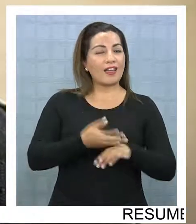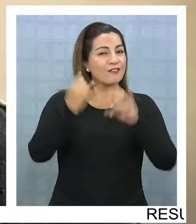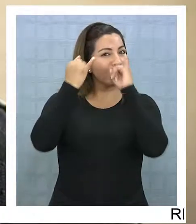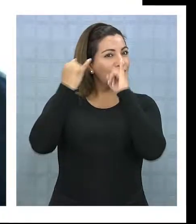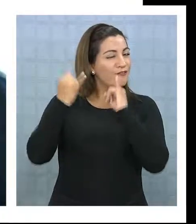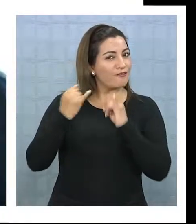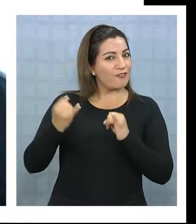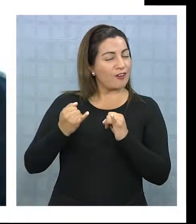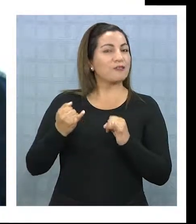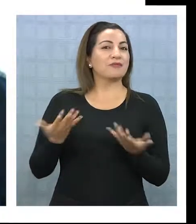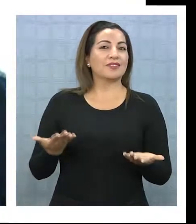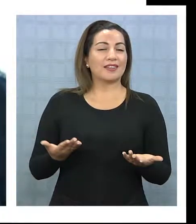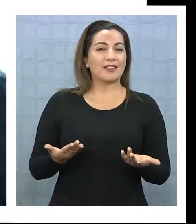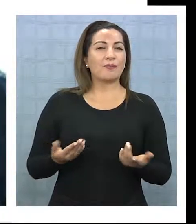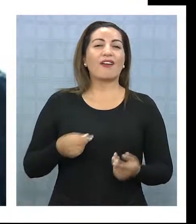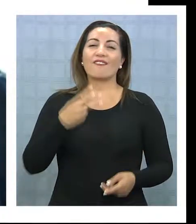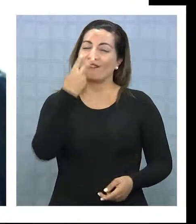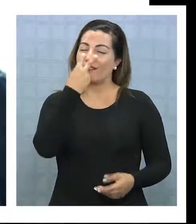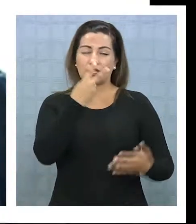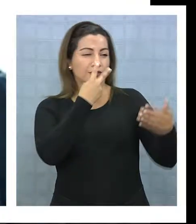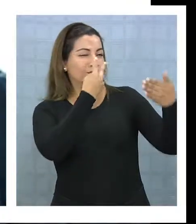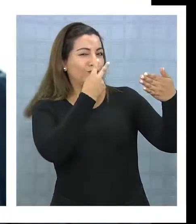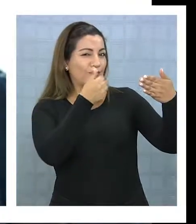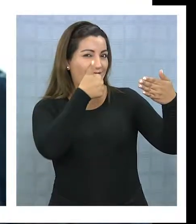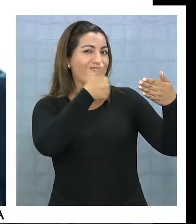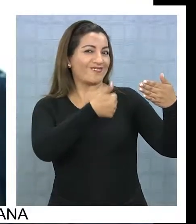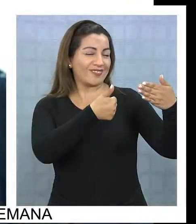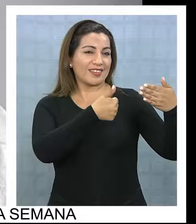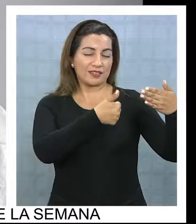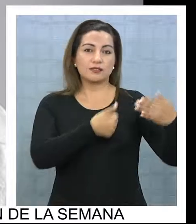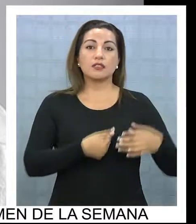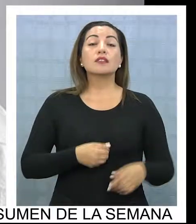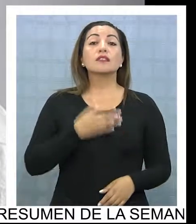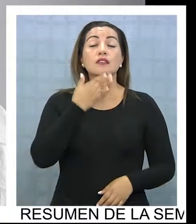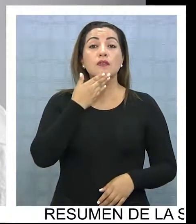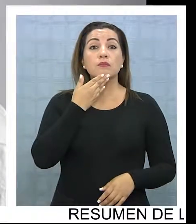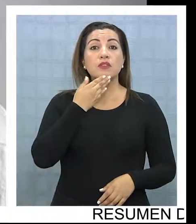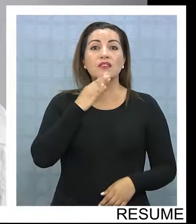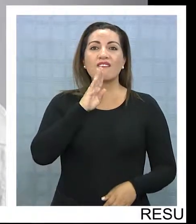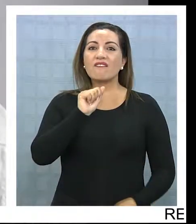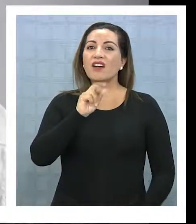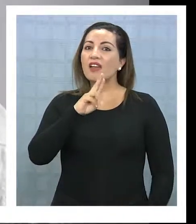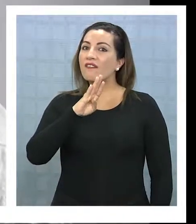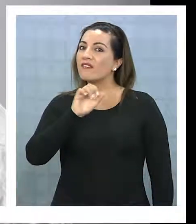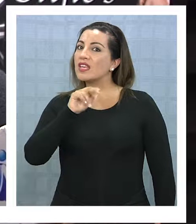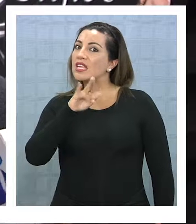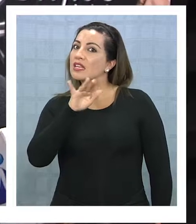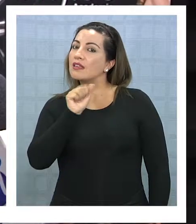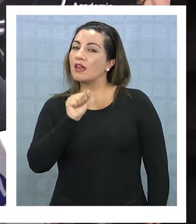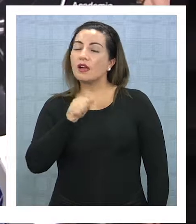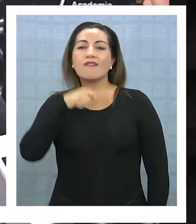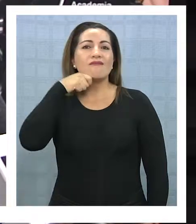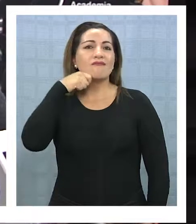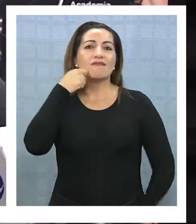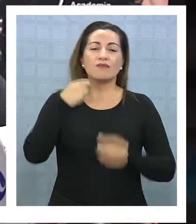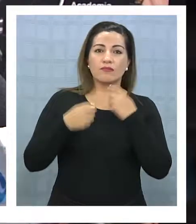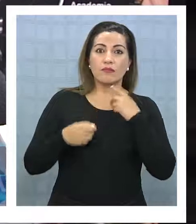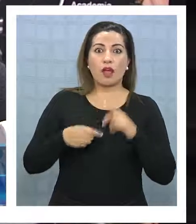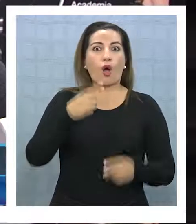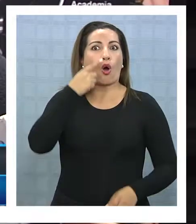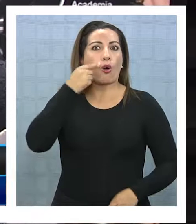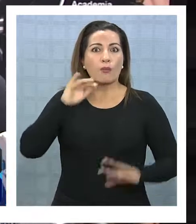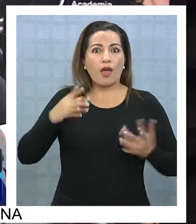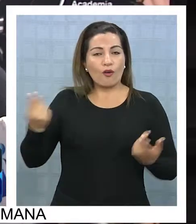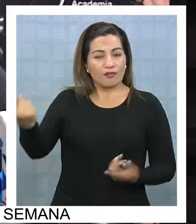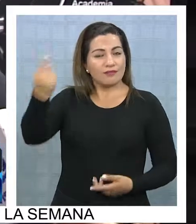preocupación de los varones por verse cada vez mejor, siendo la barbería uno de los más pedidos. Los hombres igual están viniendo,